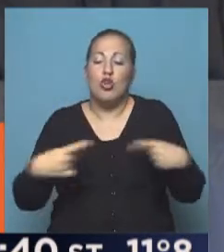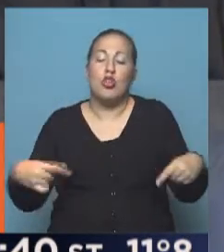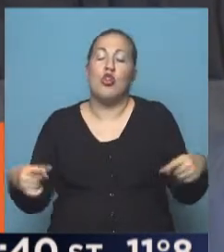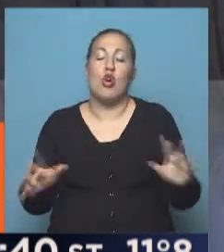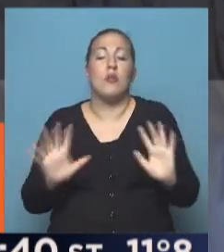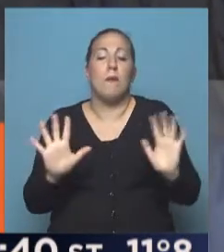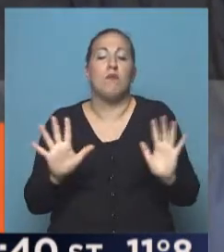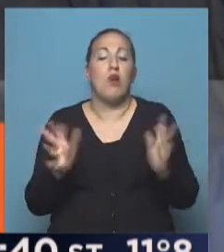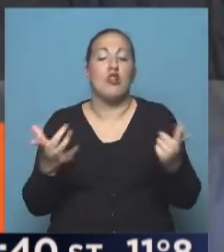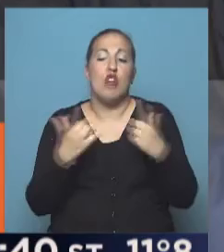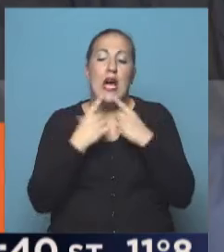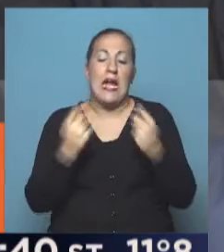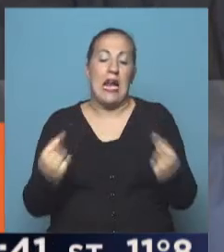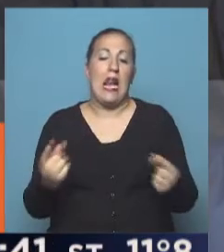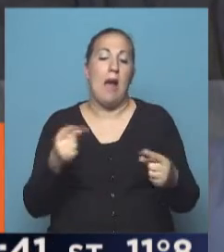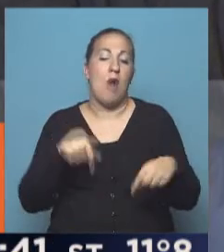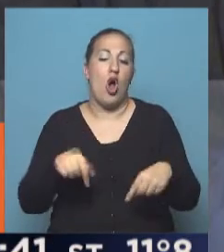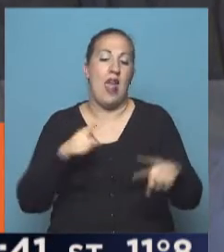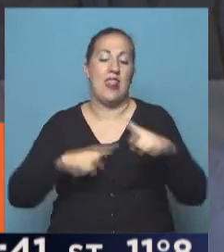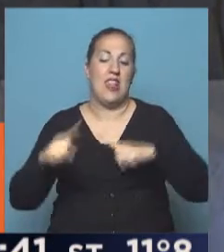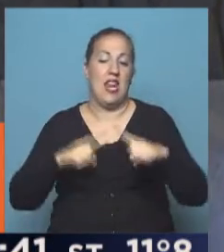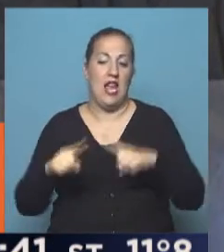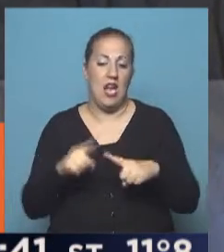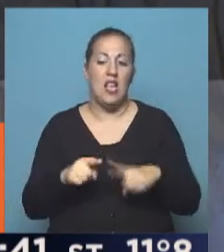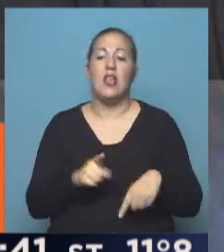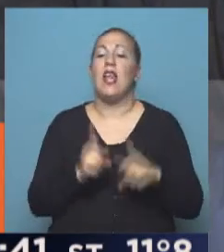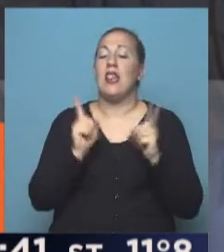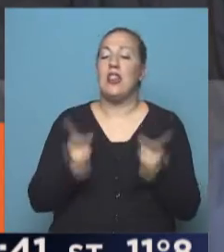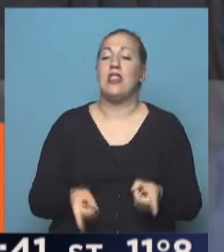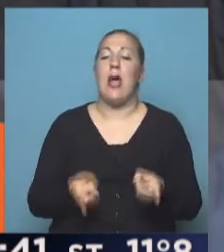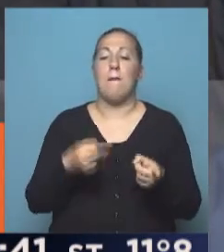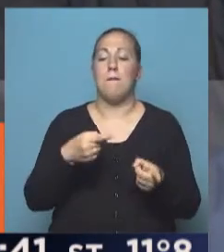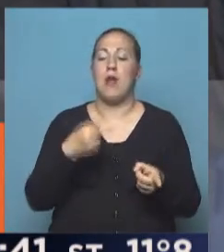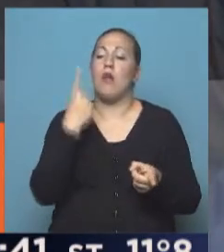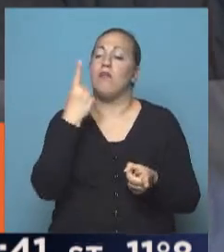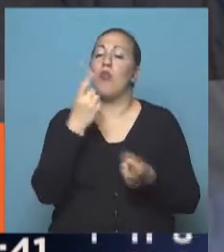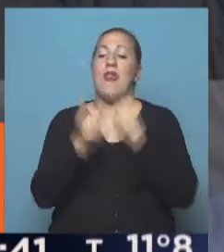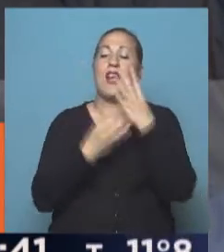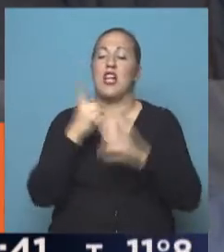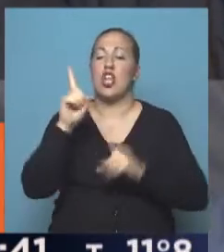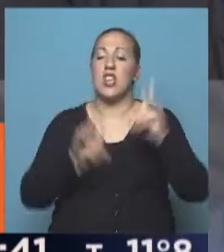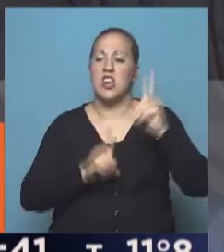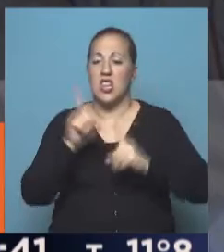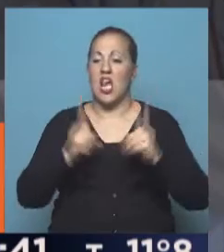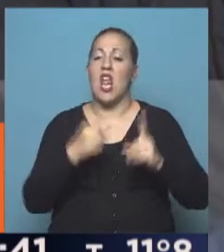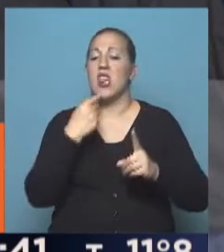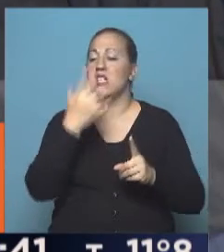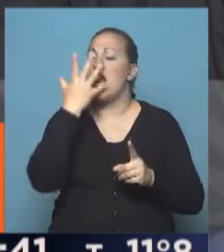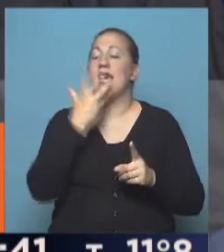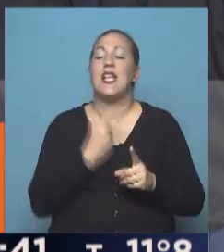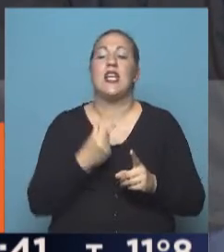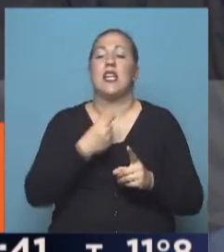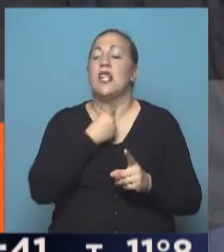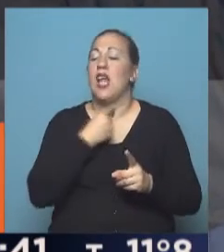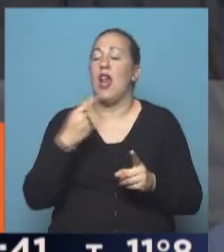por eso están en reclamo los dirigentes. Se habló en las últimas horas también de una declaración que tuvo Marcelo Tinelli diciendo que le encantaría ser presidente de la AFA y